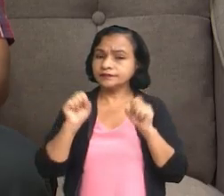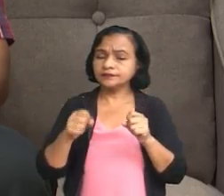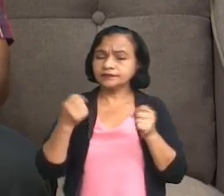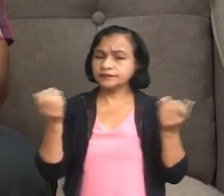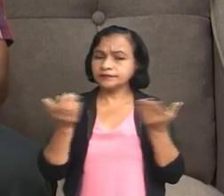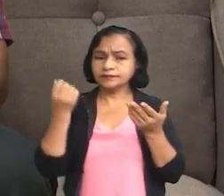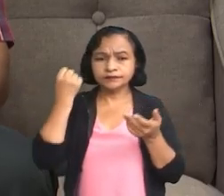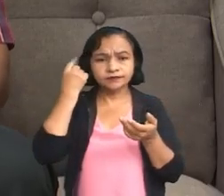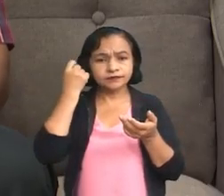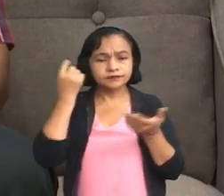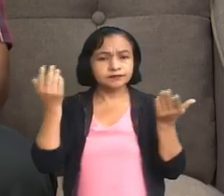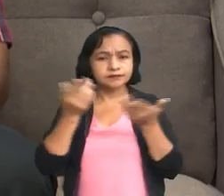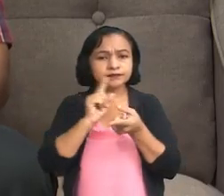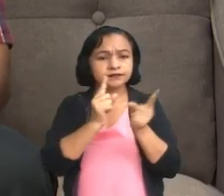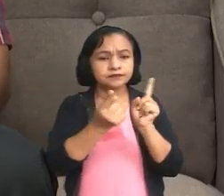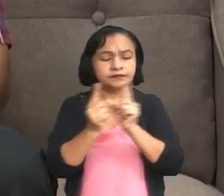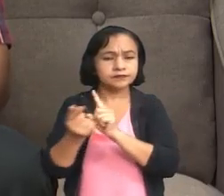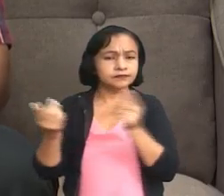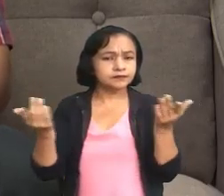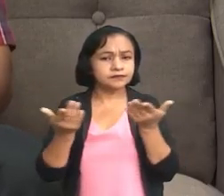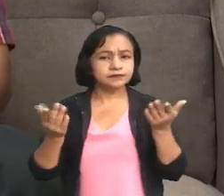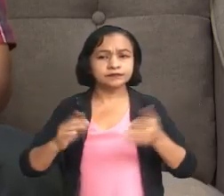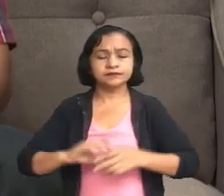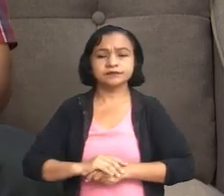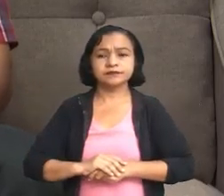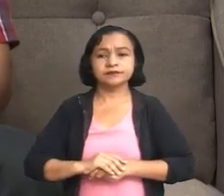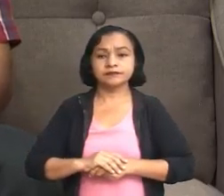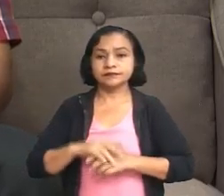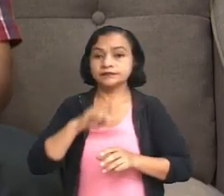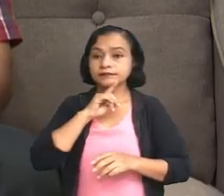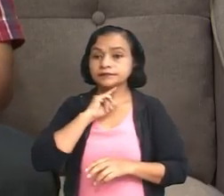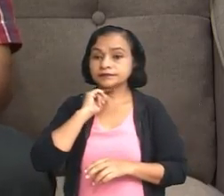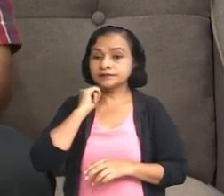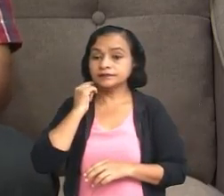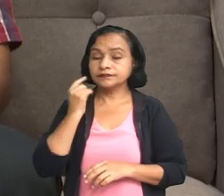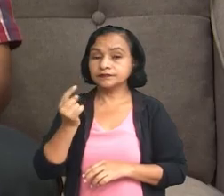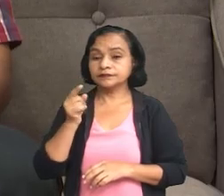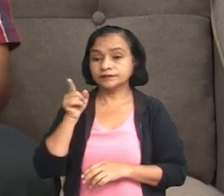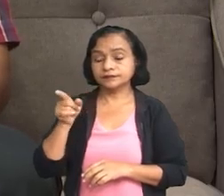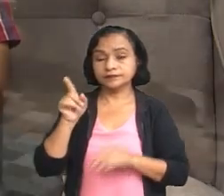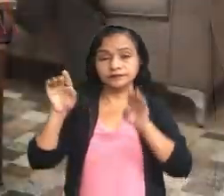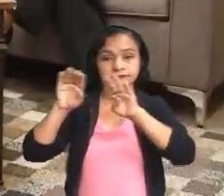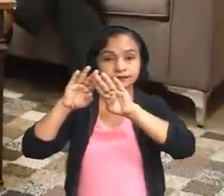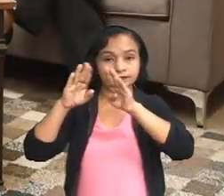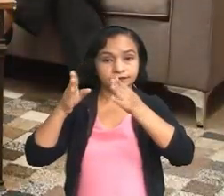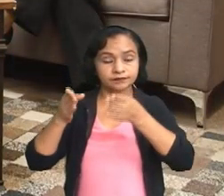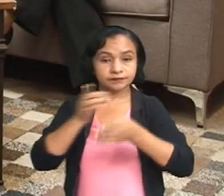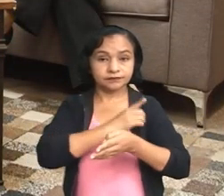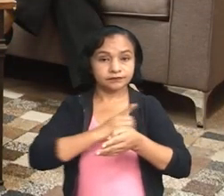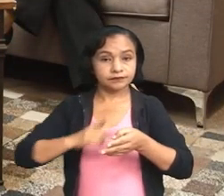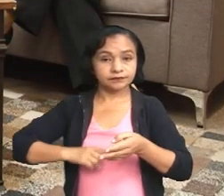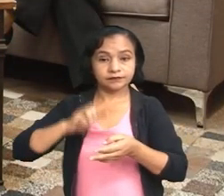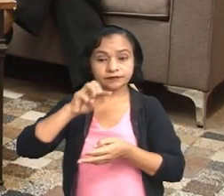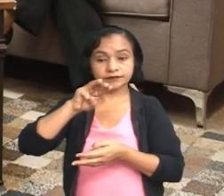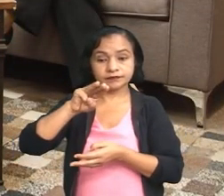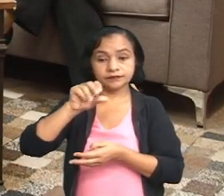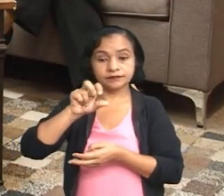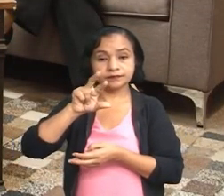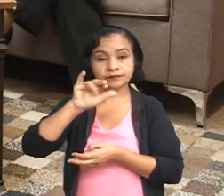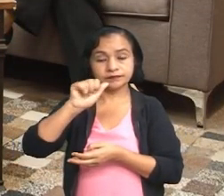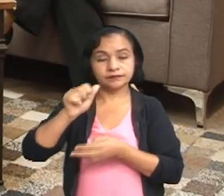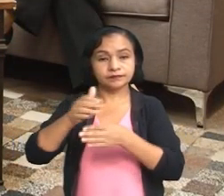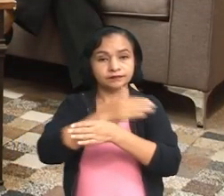ese aspecto? Procesos de transformaciones sociales. Efectivamente, María Gilma usó la antesala,